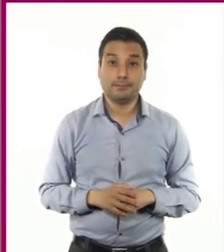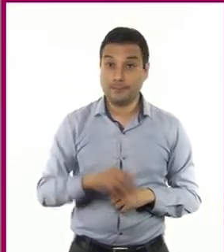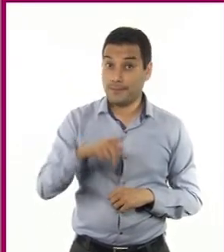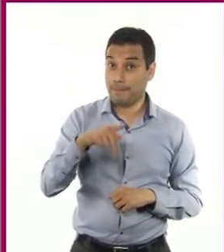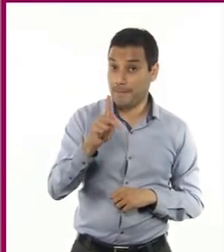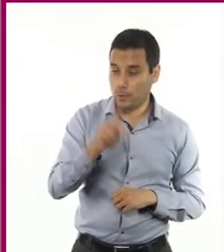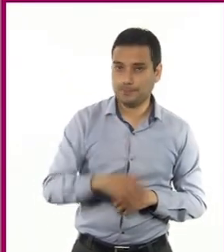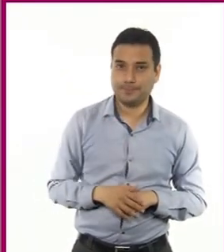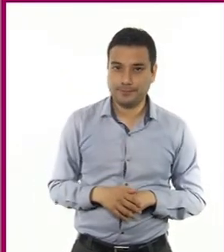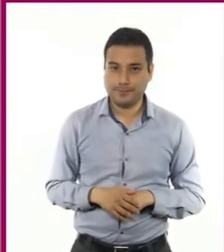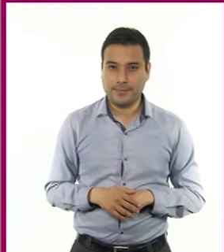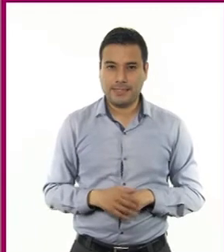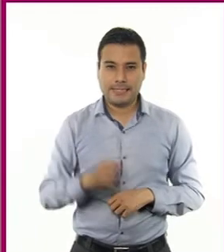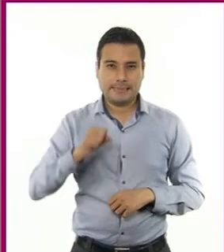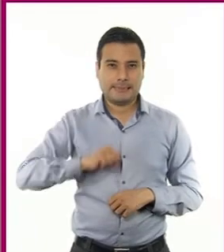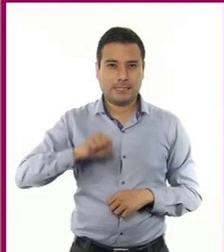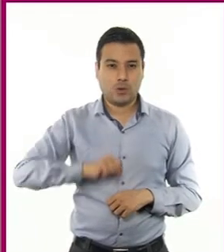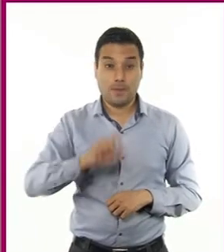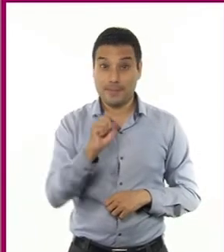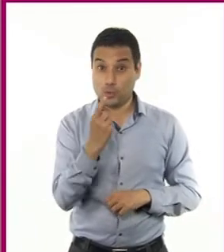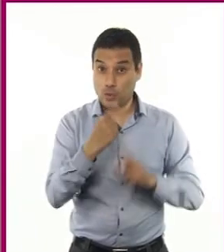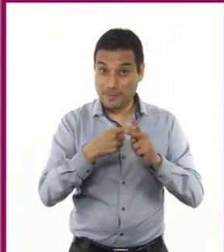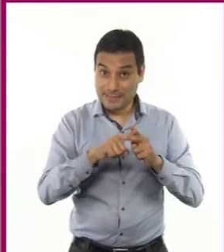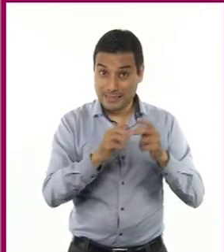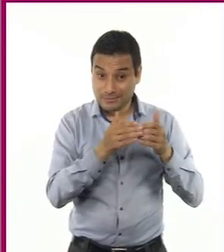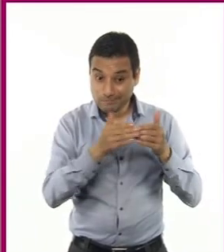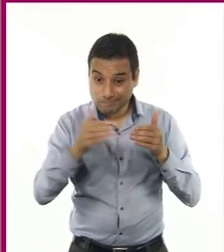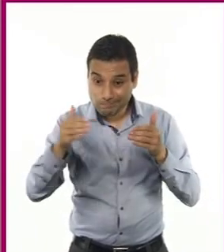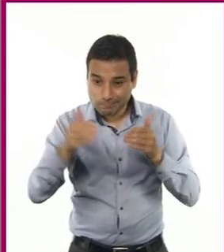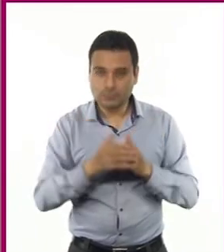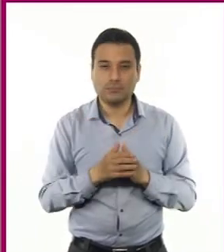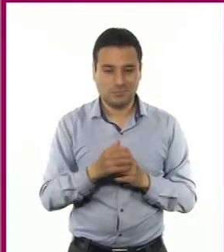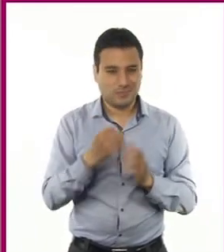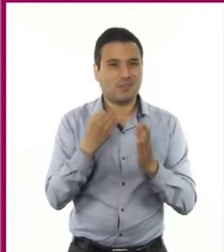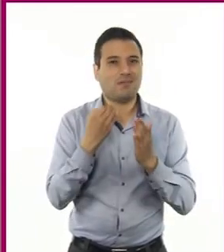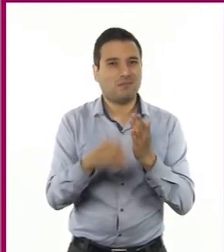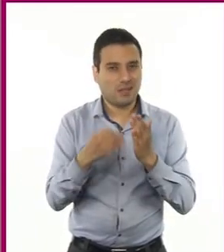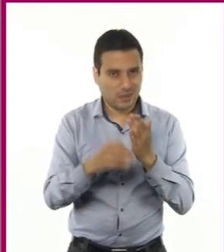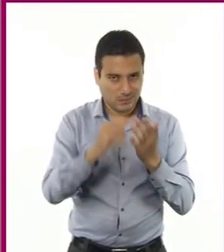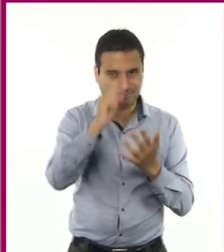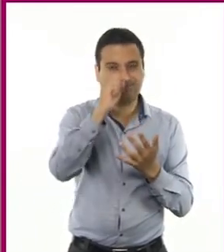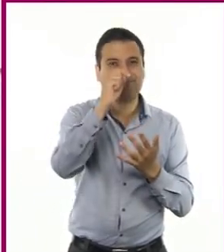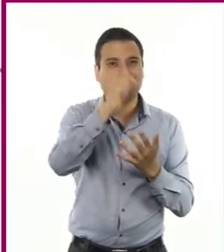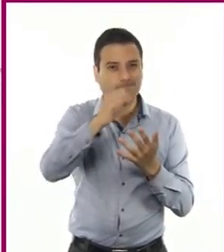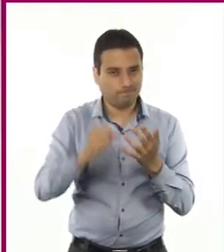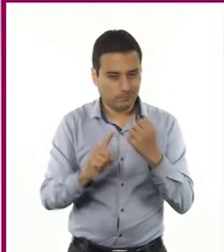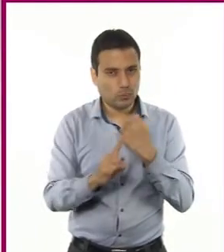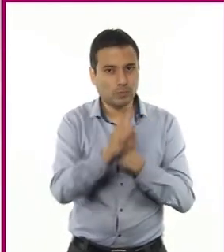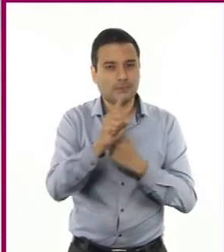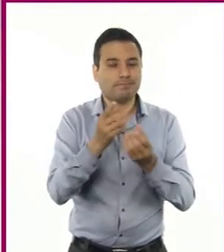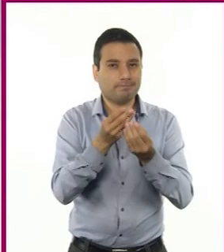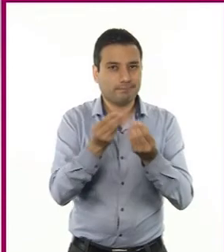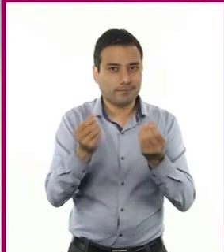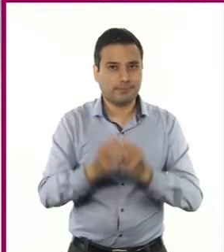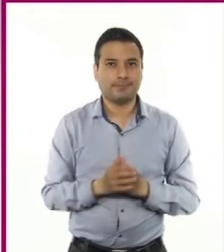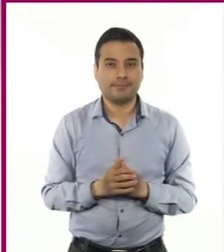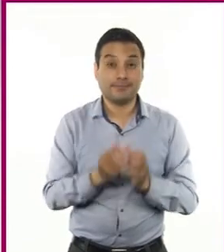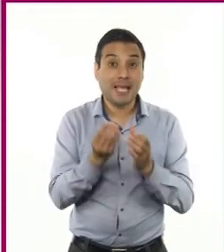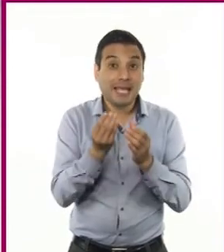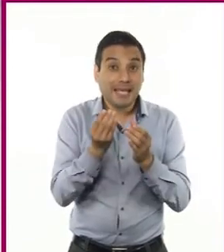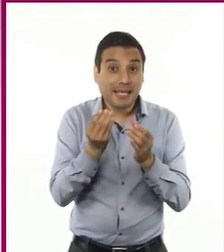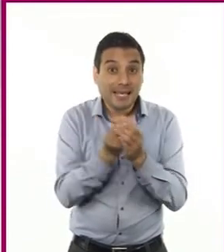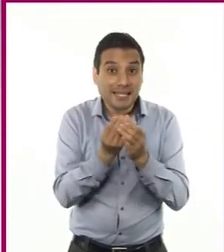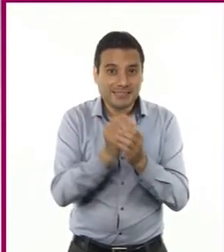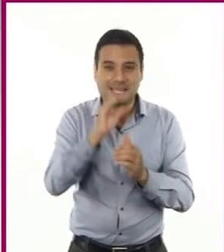embargo, al iniciar el siglo XXI, aún existen varios retos que se deben afrontar. Hemos llegado al final